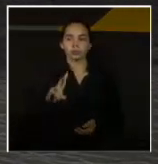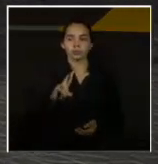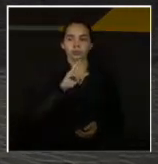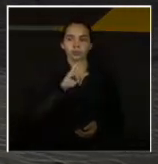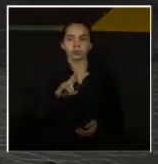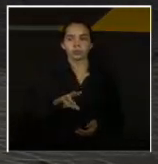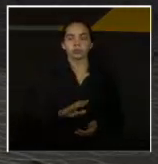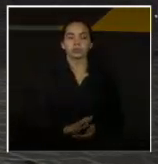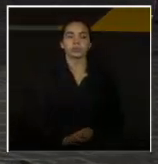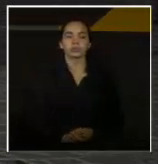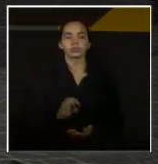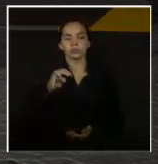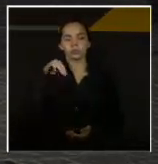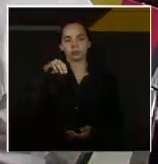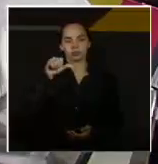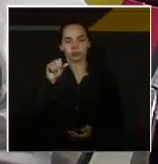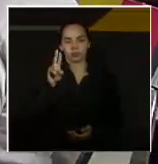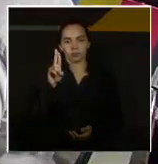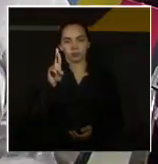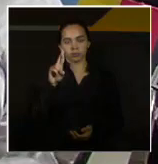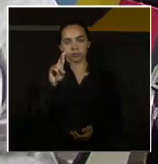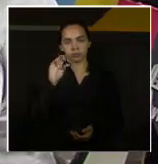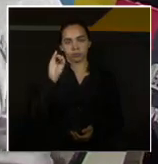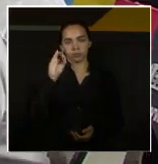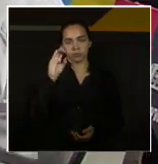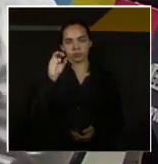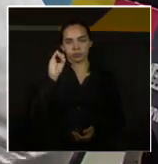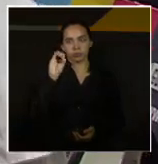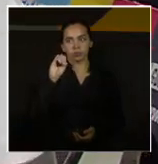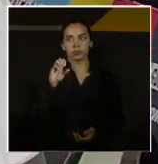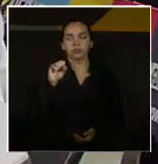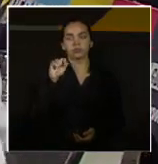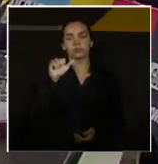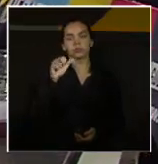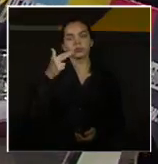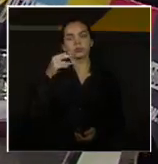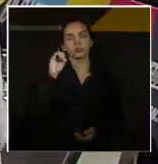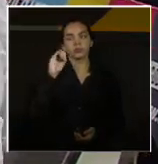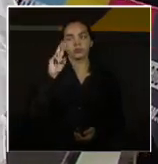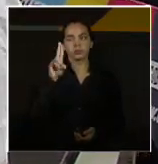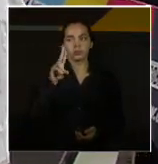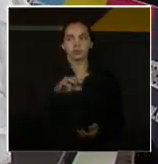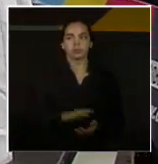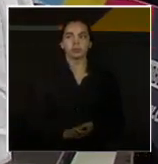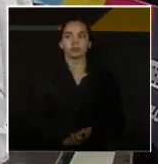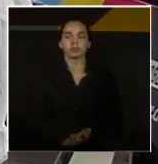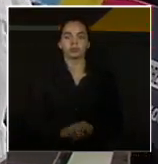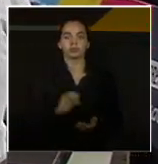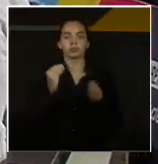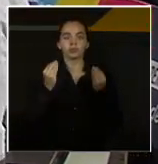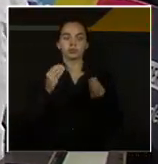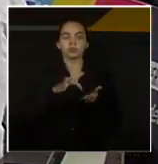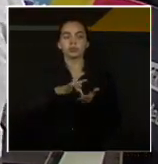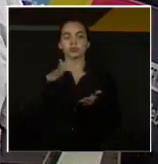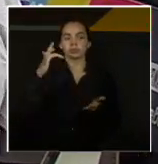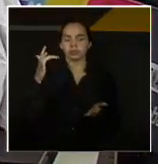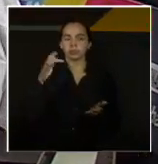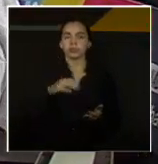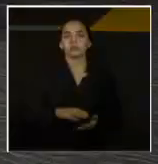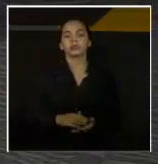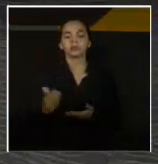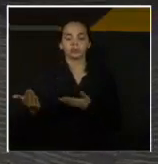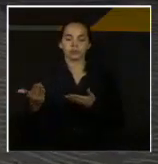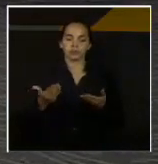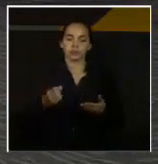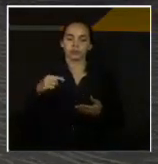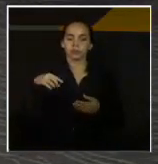el candidato Mauricio Sahuí de la pregunta en este especialista. Tiene 2 minutos. Muchísimas gracias. Dentro